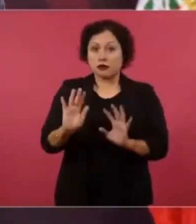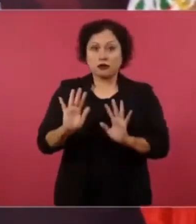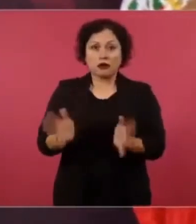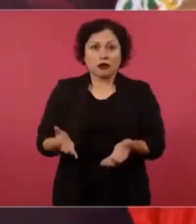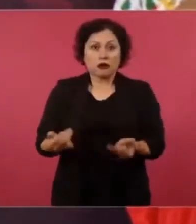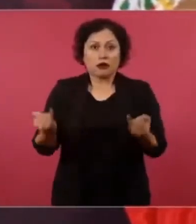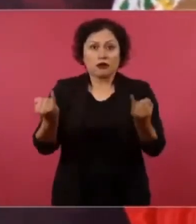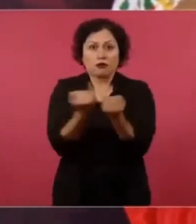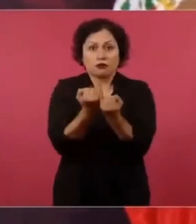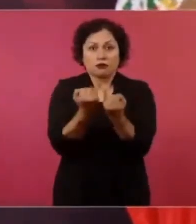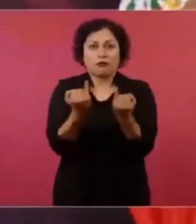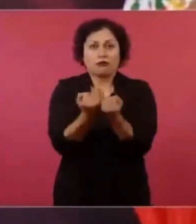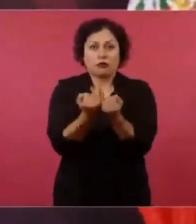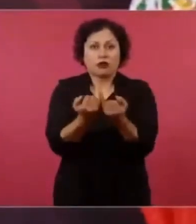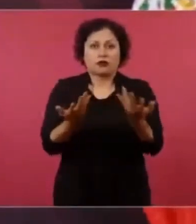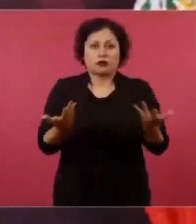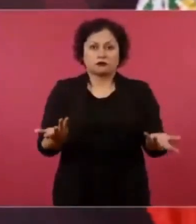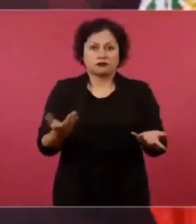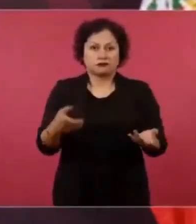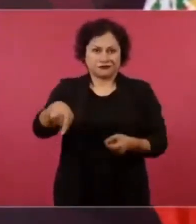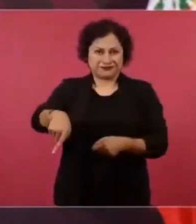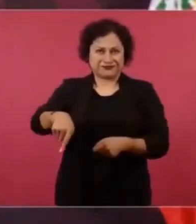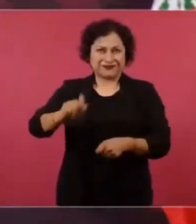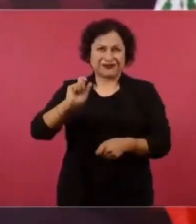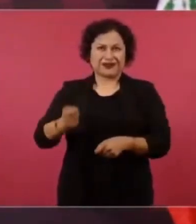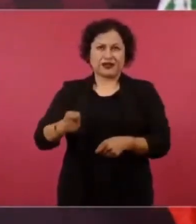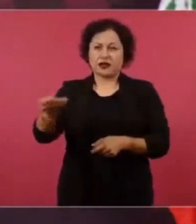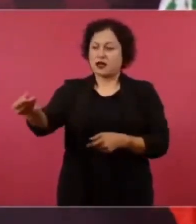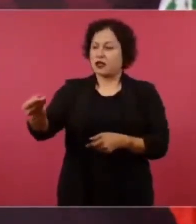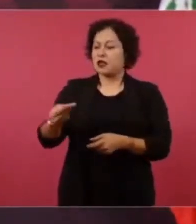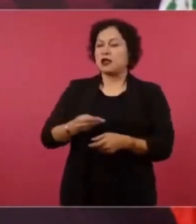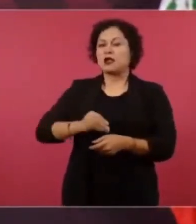que archivan, ¿no?,